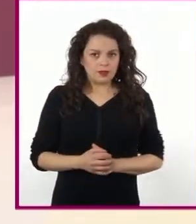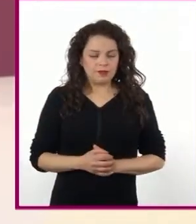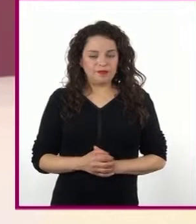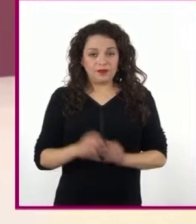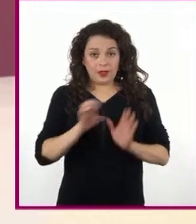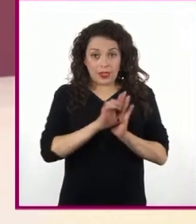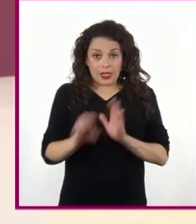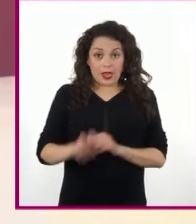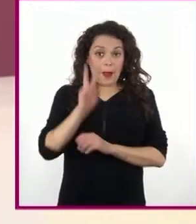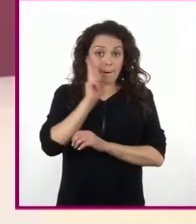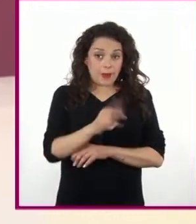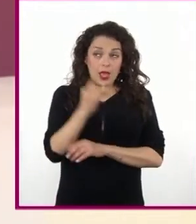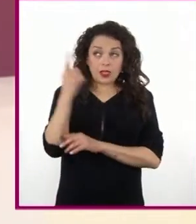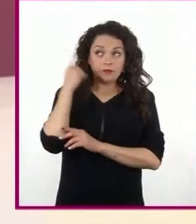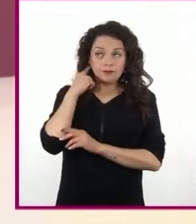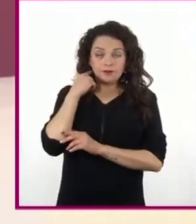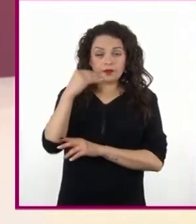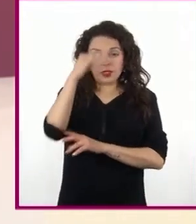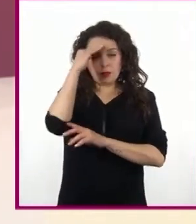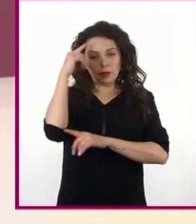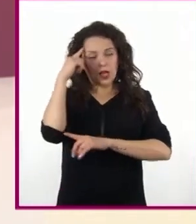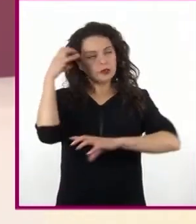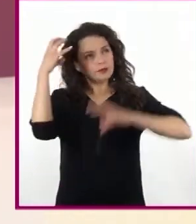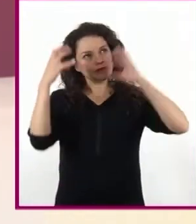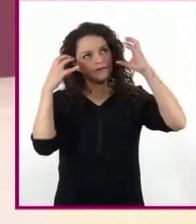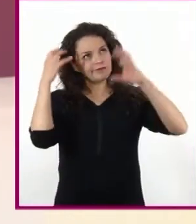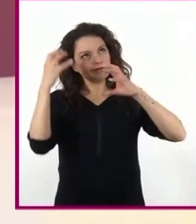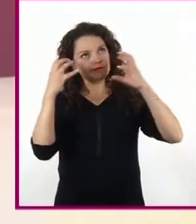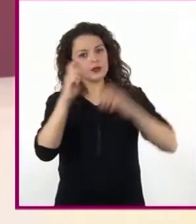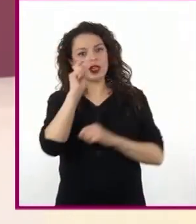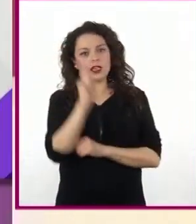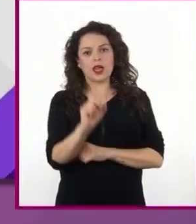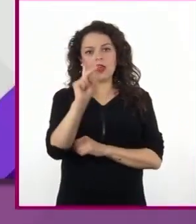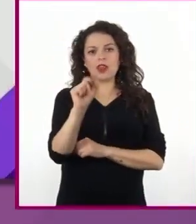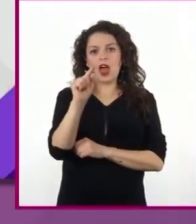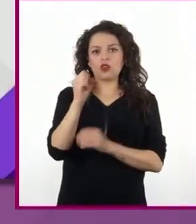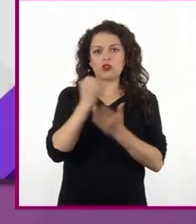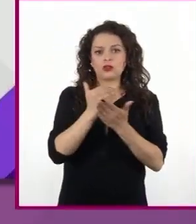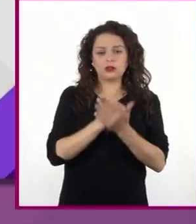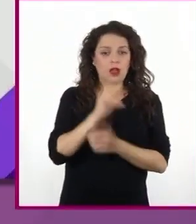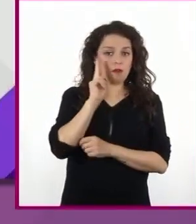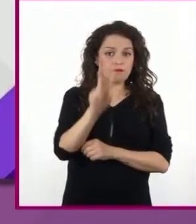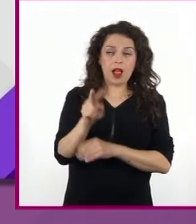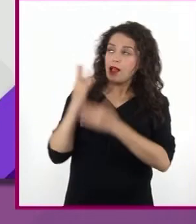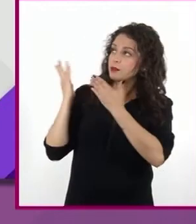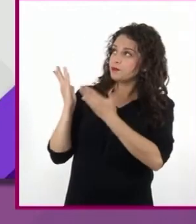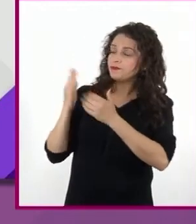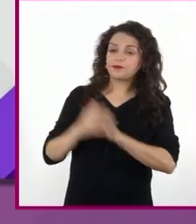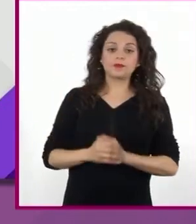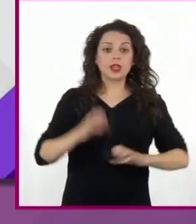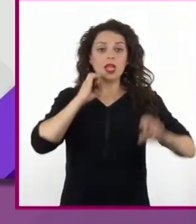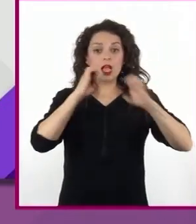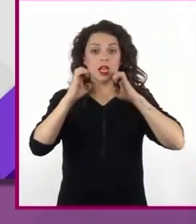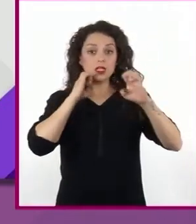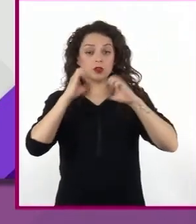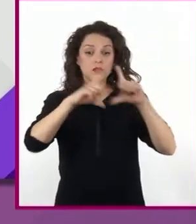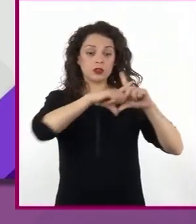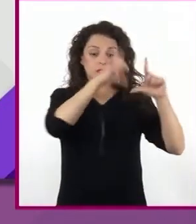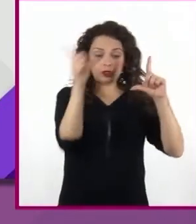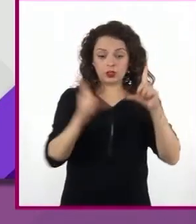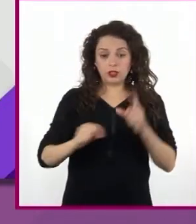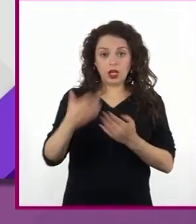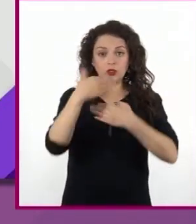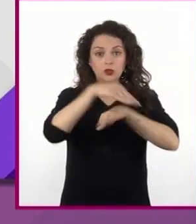observen, escuchen y reflexionen en torno a los siguientes datos. De acuerdo con la Encuesta Nacional sobre